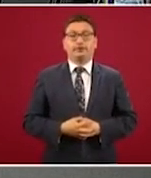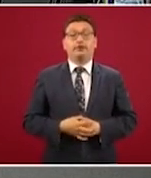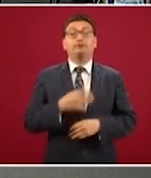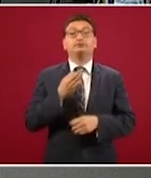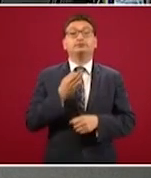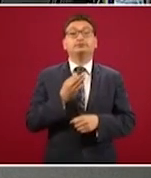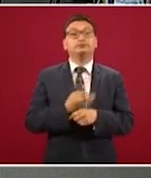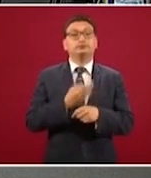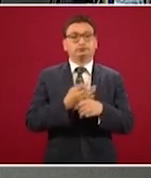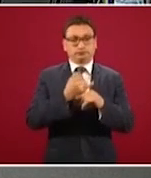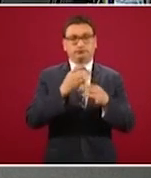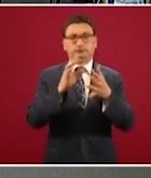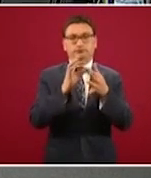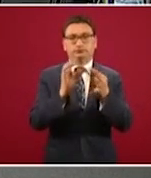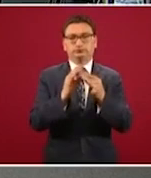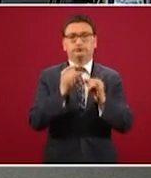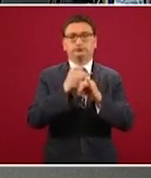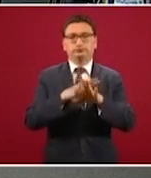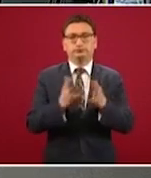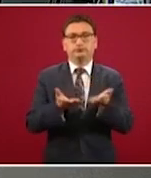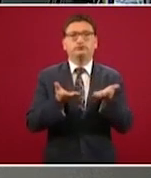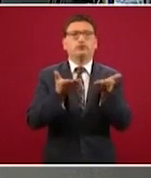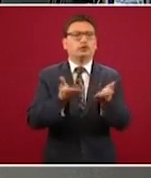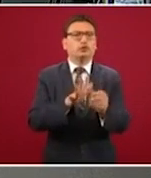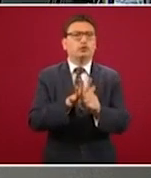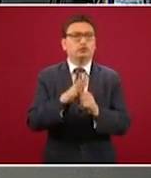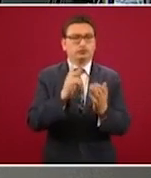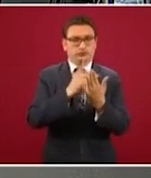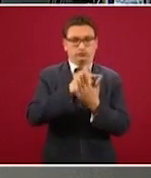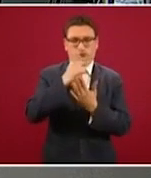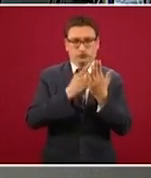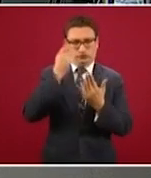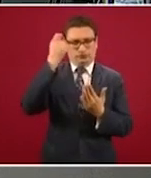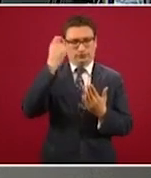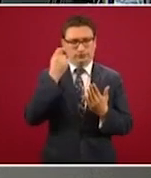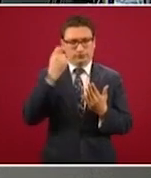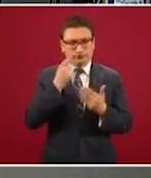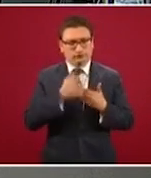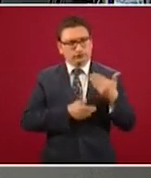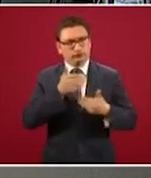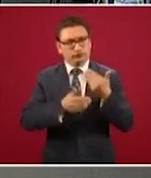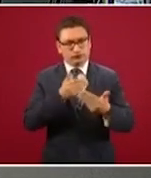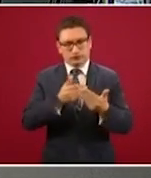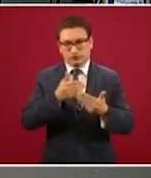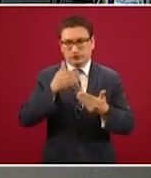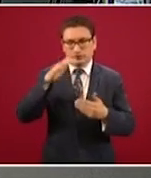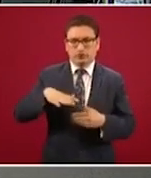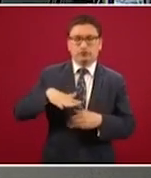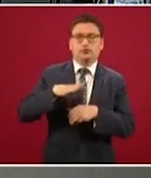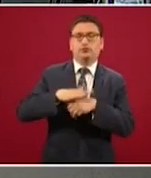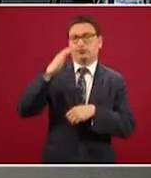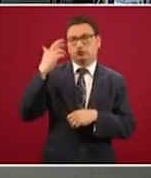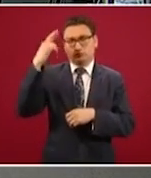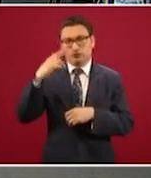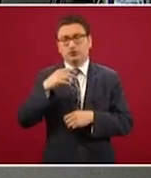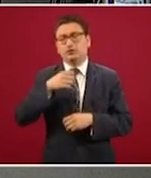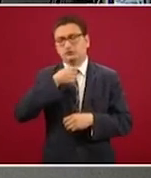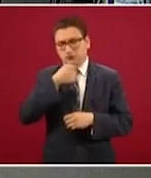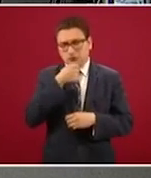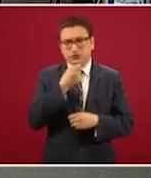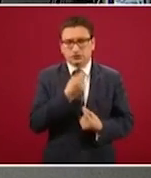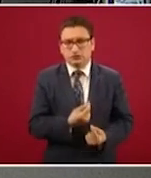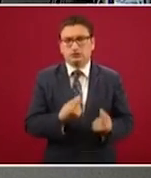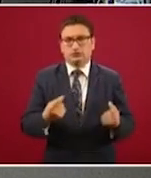informe sobre el avance en el programa de las pensiones a adultos mayores y a niñas y niños